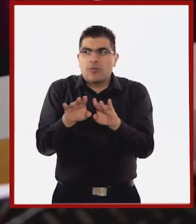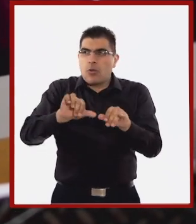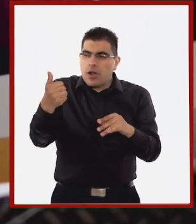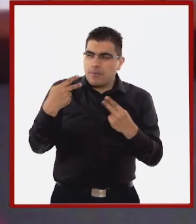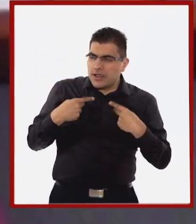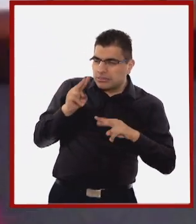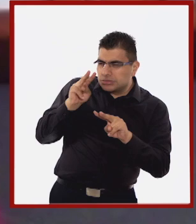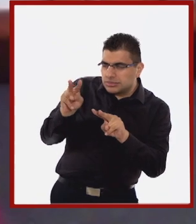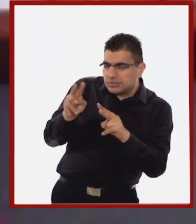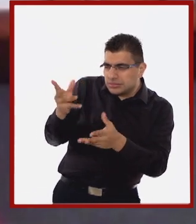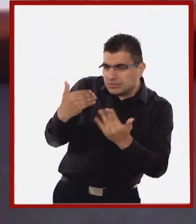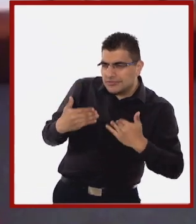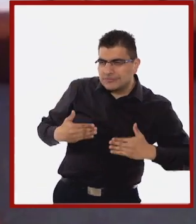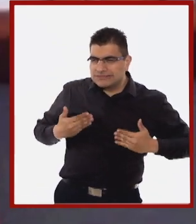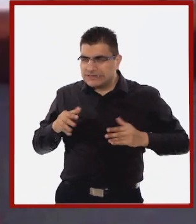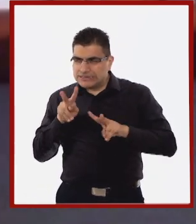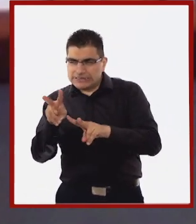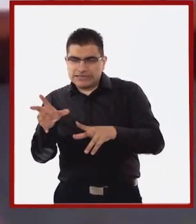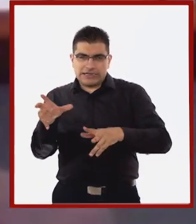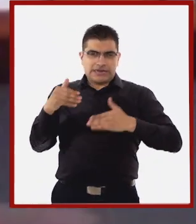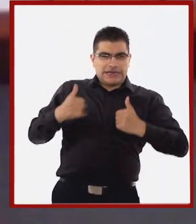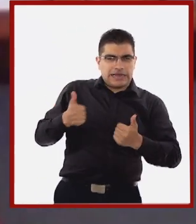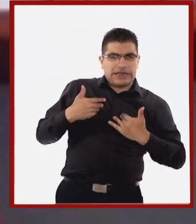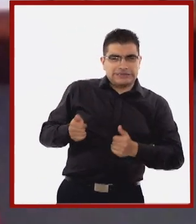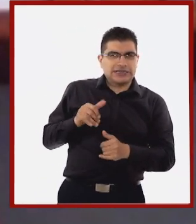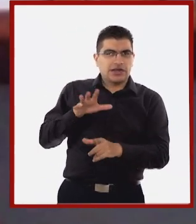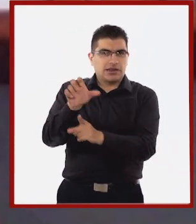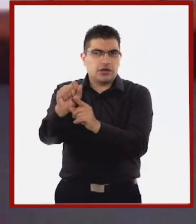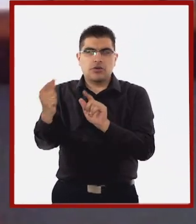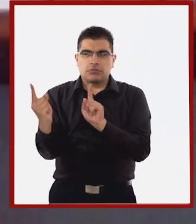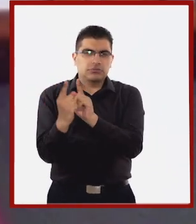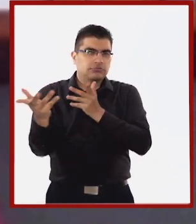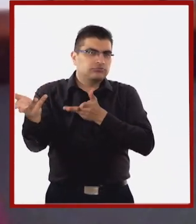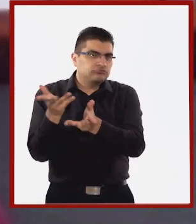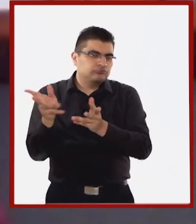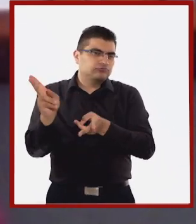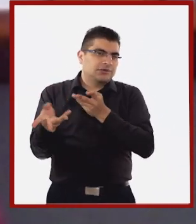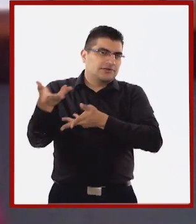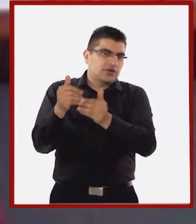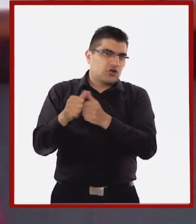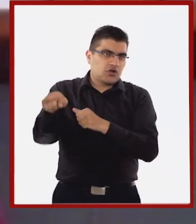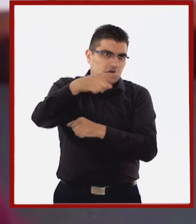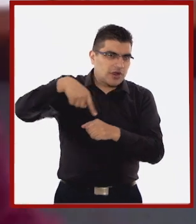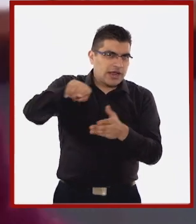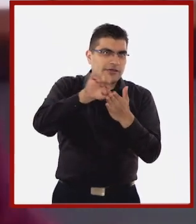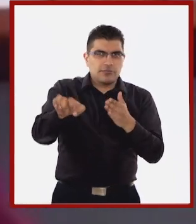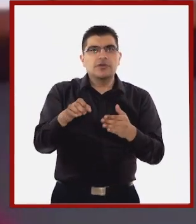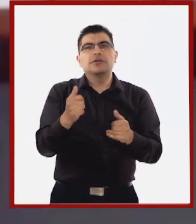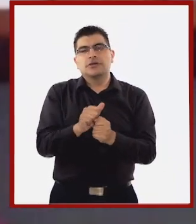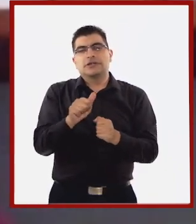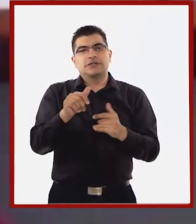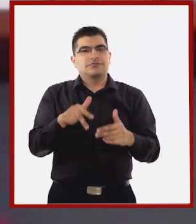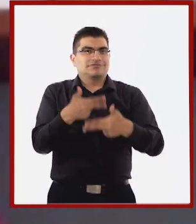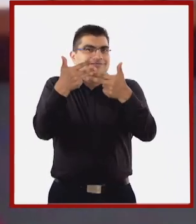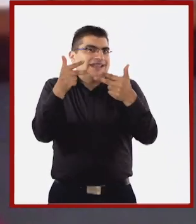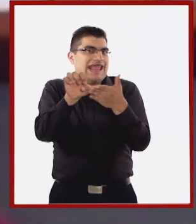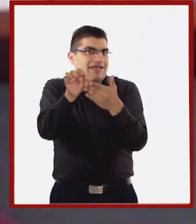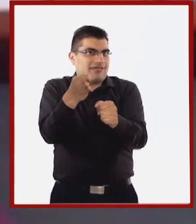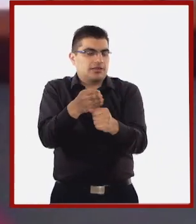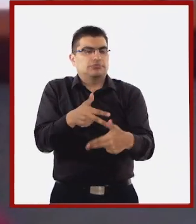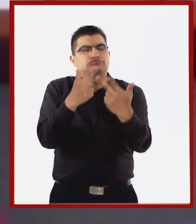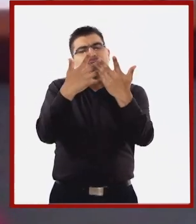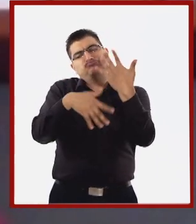otras personas, ya sea cuando hablamos con ellas, cuando interactuamos con ellas, por ejemplo, en línea, ¿no?